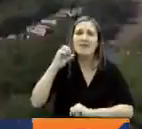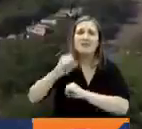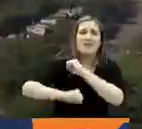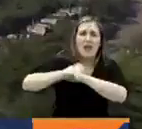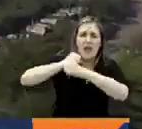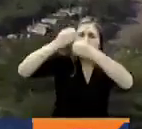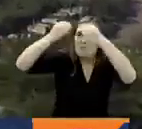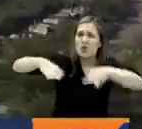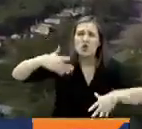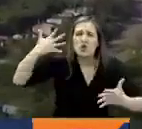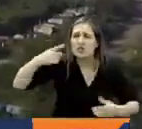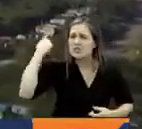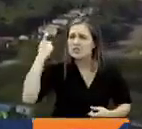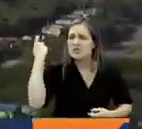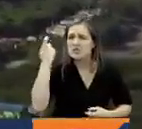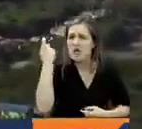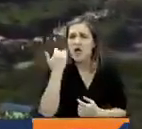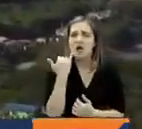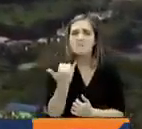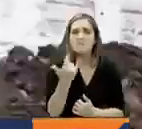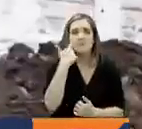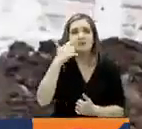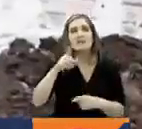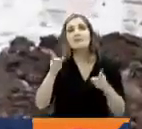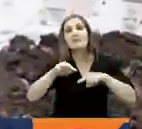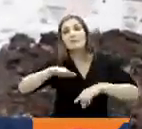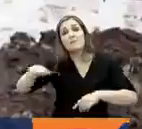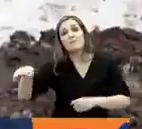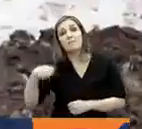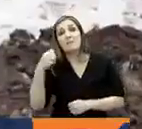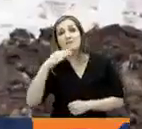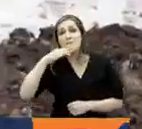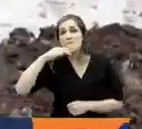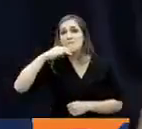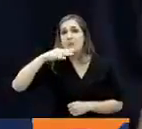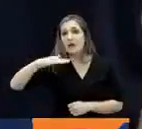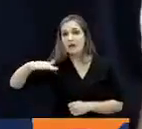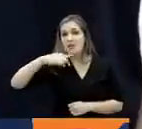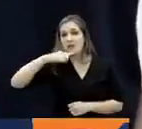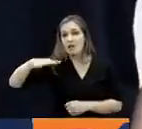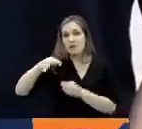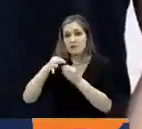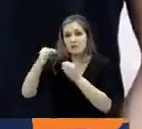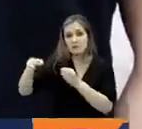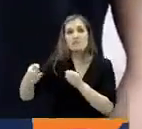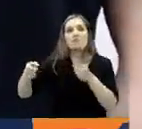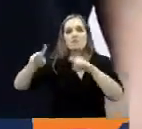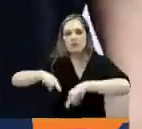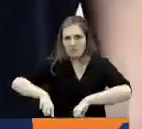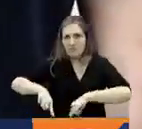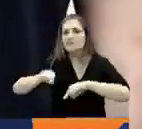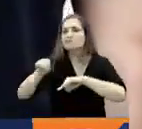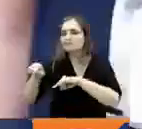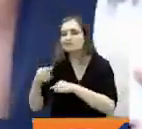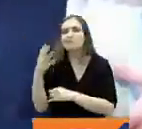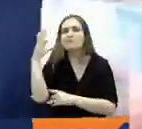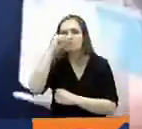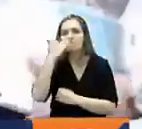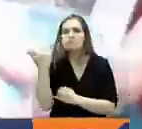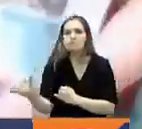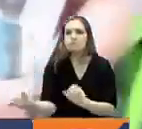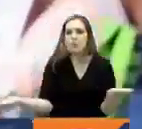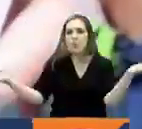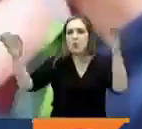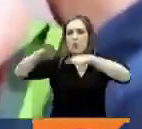sus familiares al mismo tiempo en el municipio de macarena en el meta se realizarán diligencias de exhumación en sitios en los que estarían enterrados en